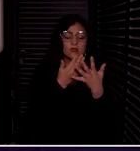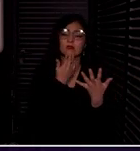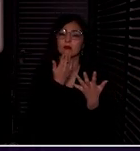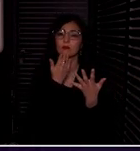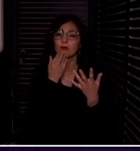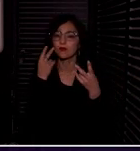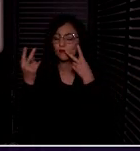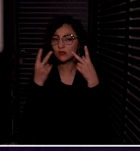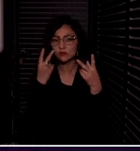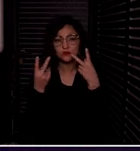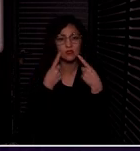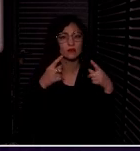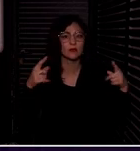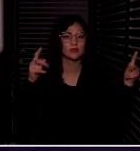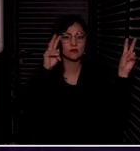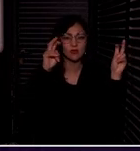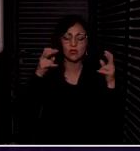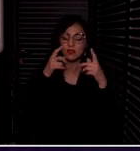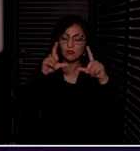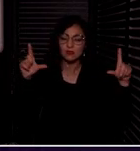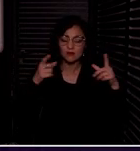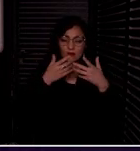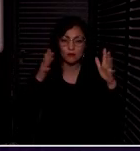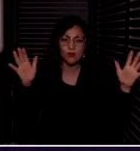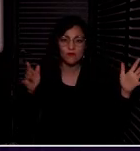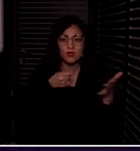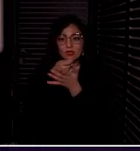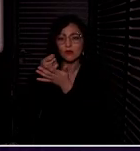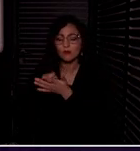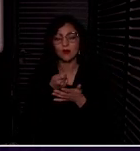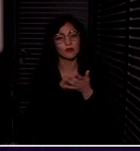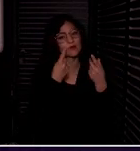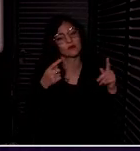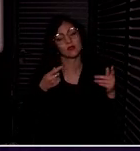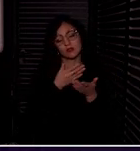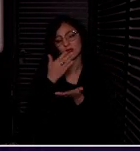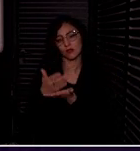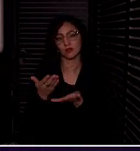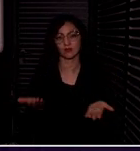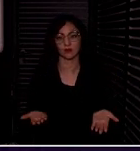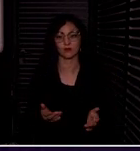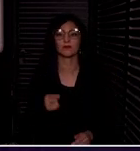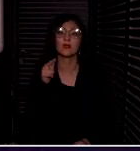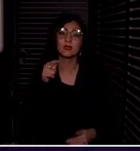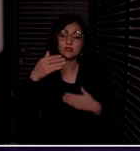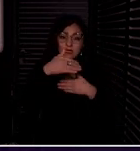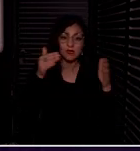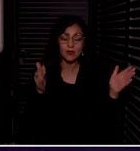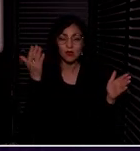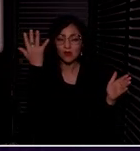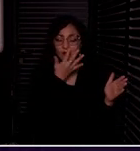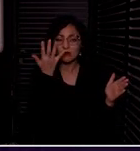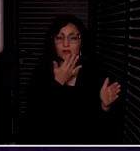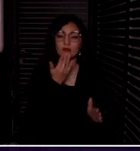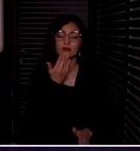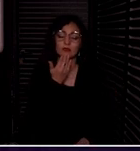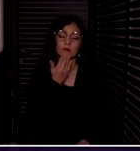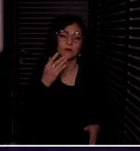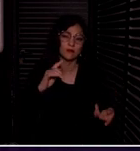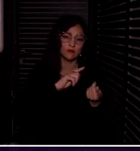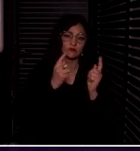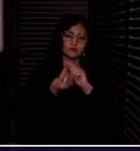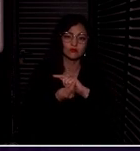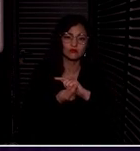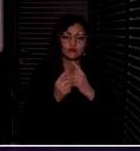consumos convencionales de televisión abierta o de pago, tal y como hemos concebido hasta ahora. Si esa caja negra de la mediamorfosis, de la transformación del